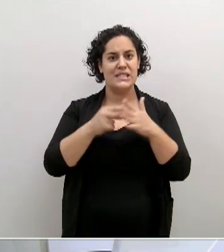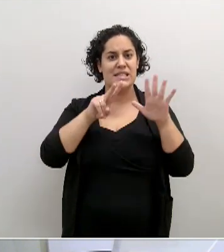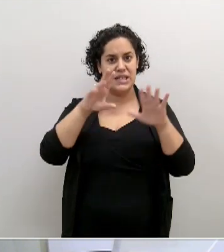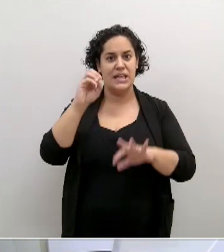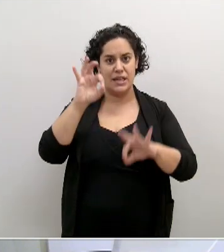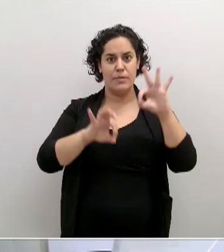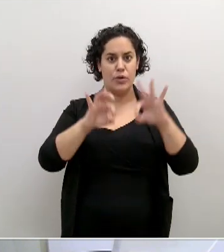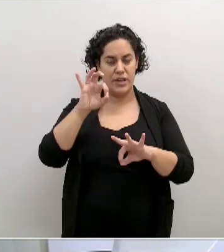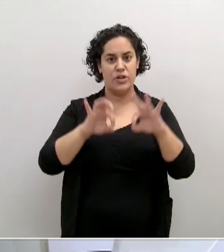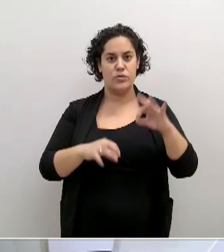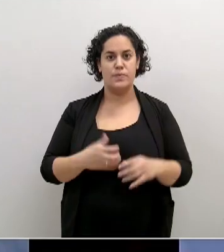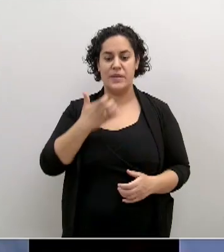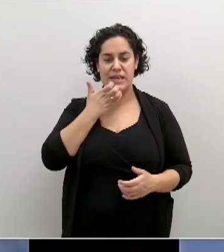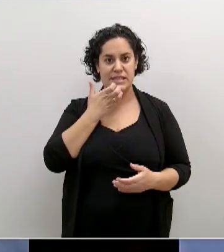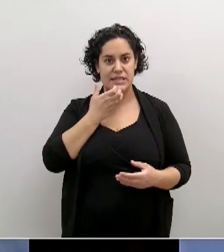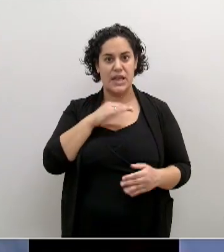sale como estaba previsto.